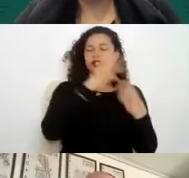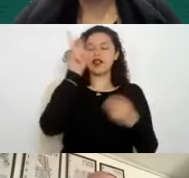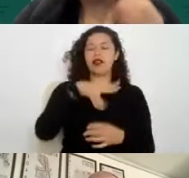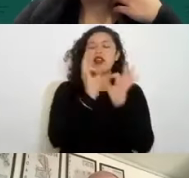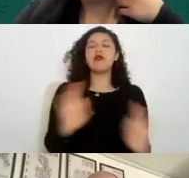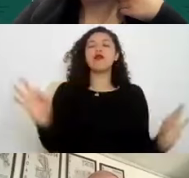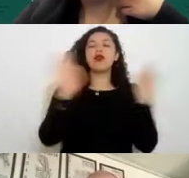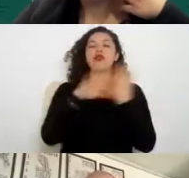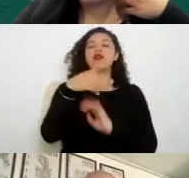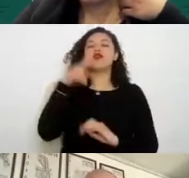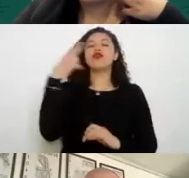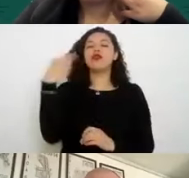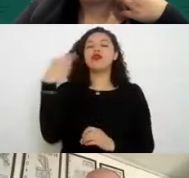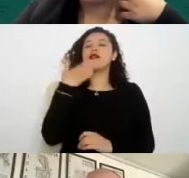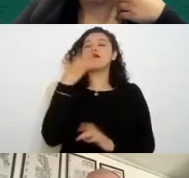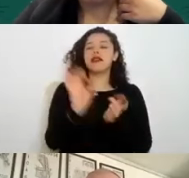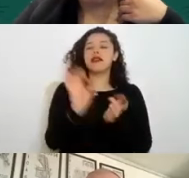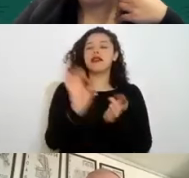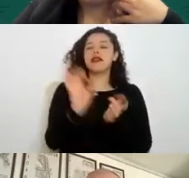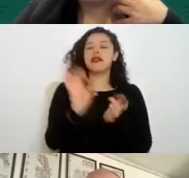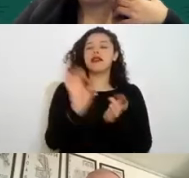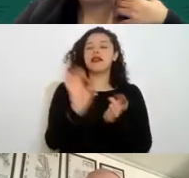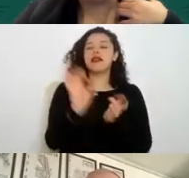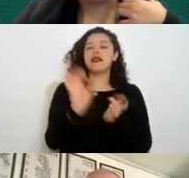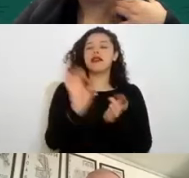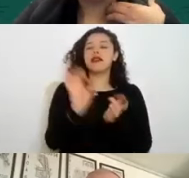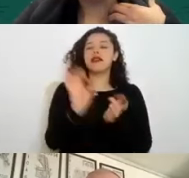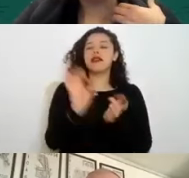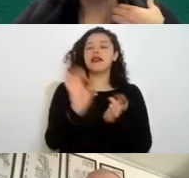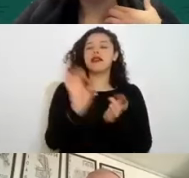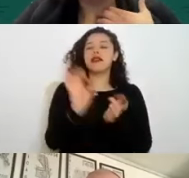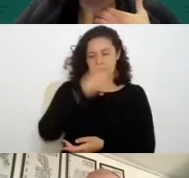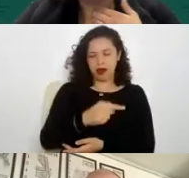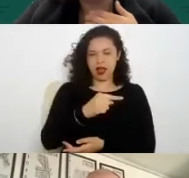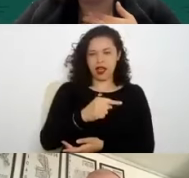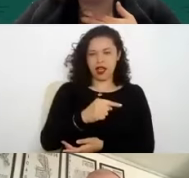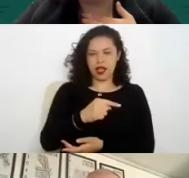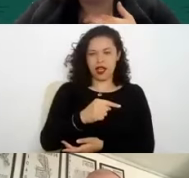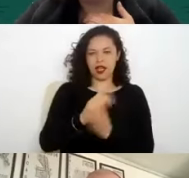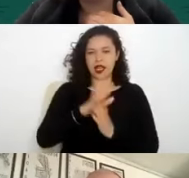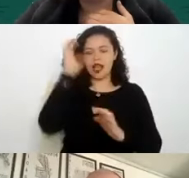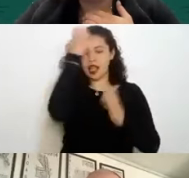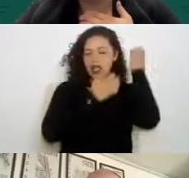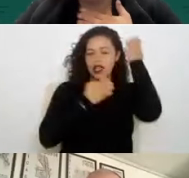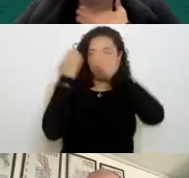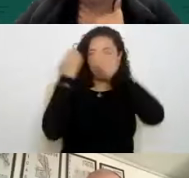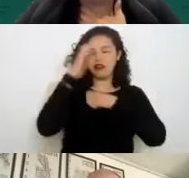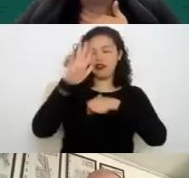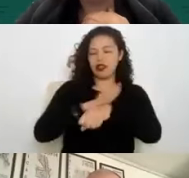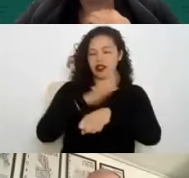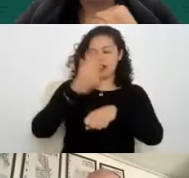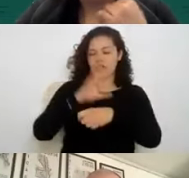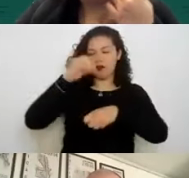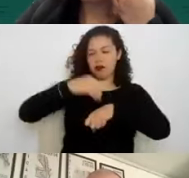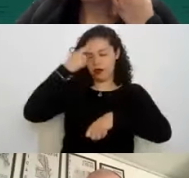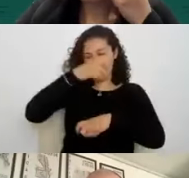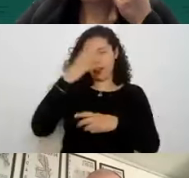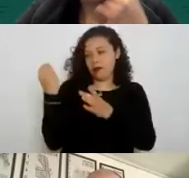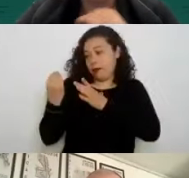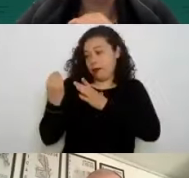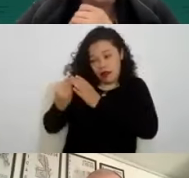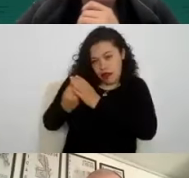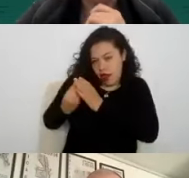chat. También les colocamos una liga para que nos apoyen contestando la evaluación. Esta evaluación es completamente anónima, por lo que les pedimos que sean lo